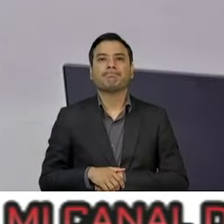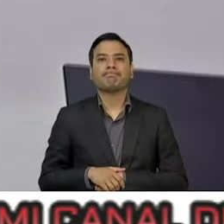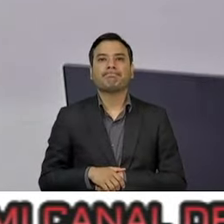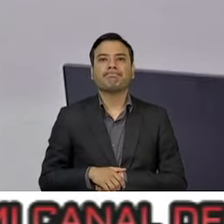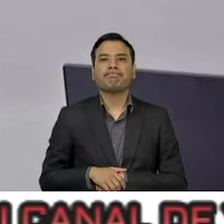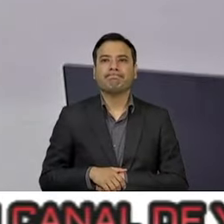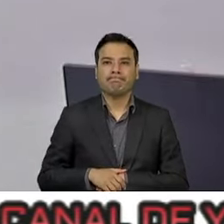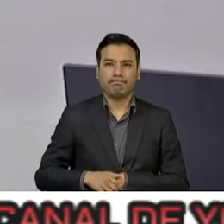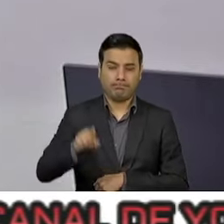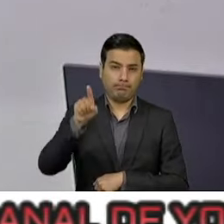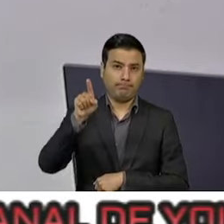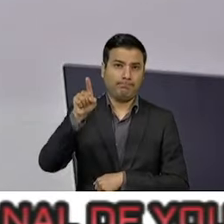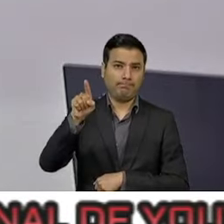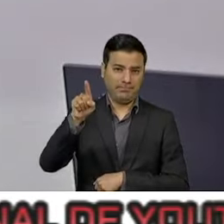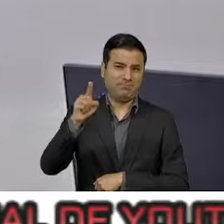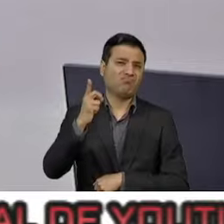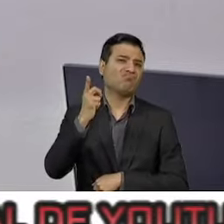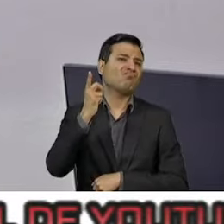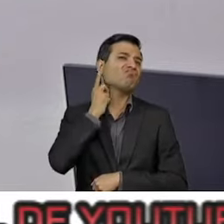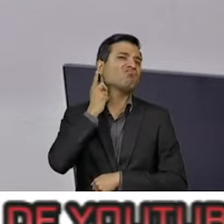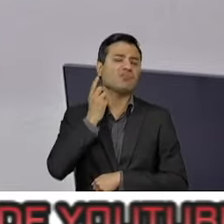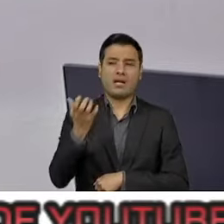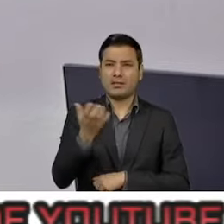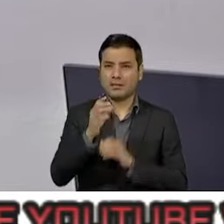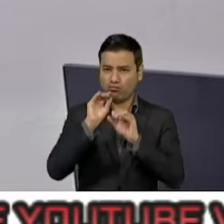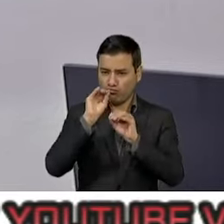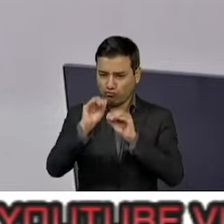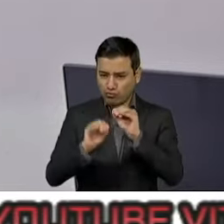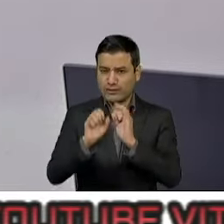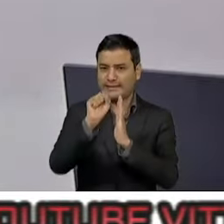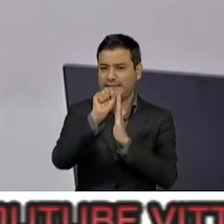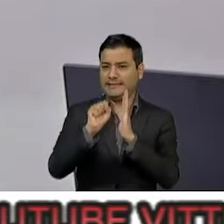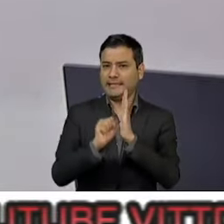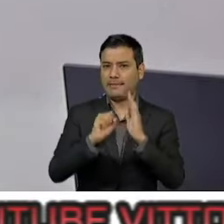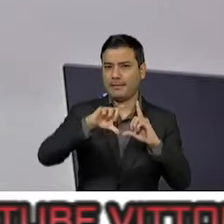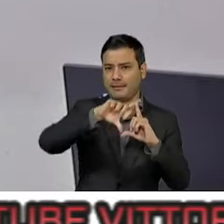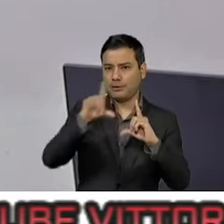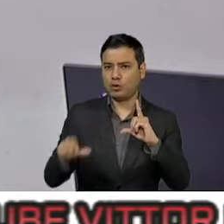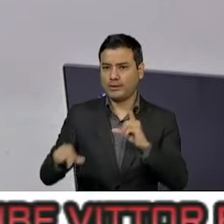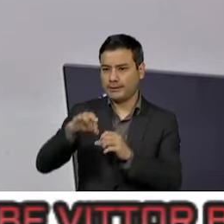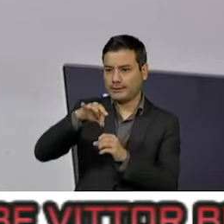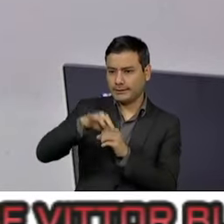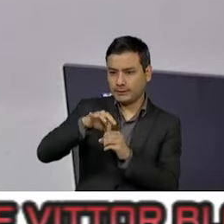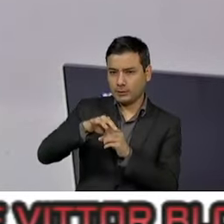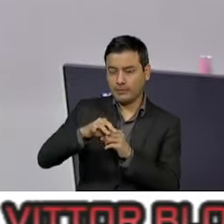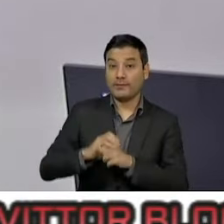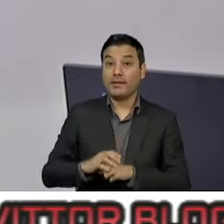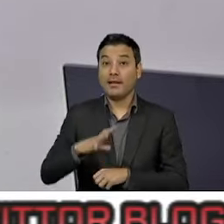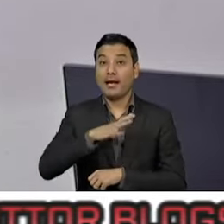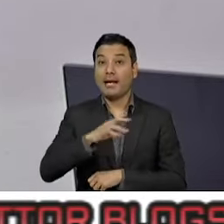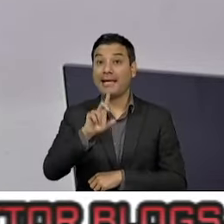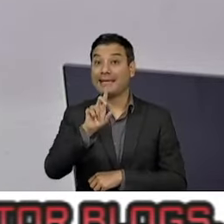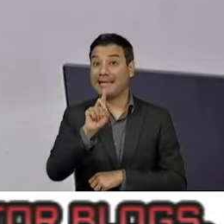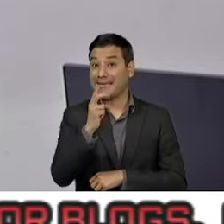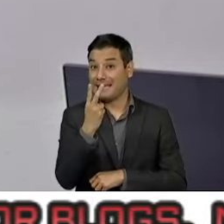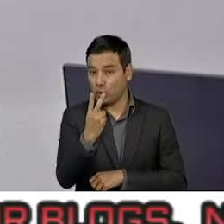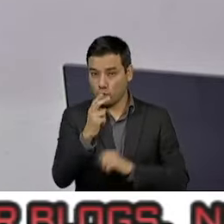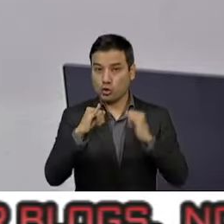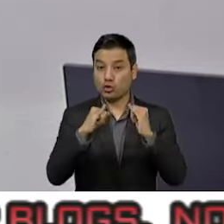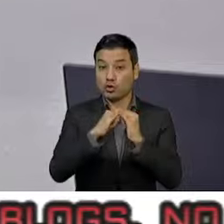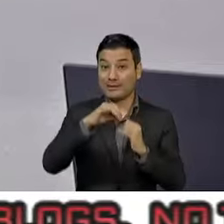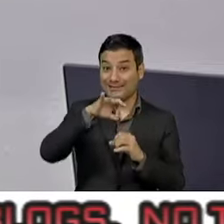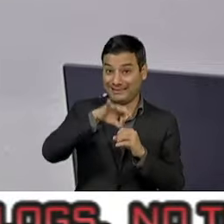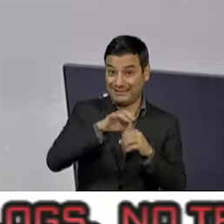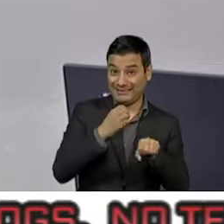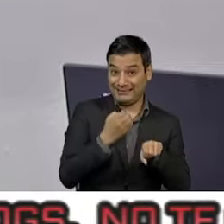Federación creó el Sistema Nacional de Elecciones, integrado en la parte administrativa por 32 organismos públicos locales